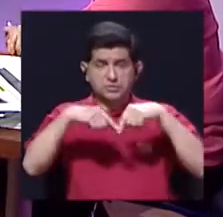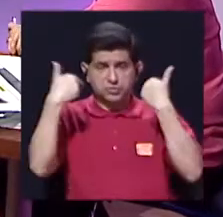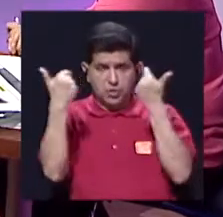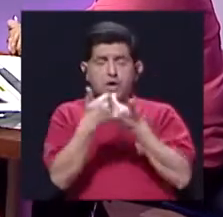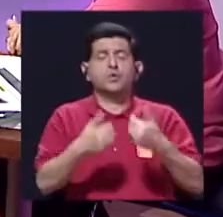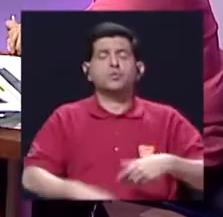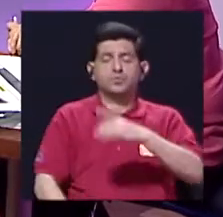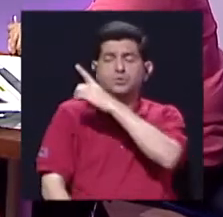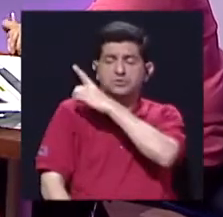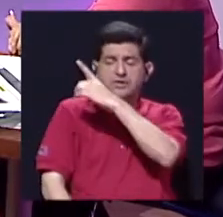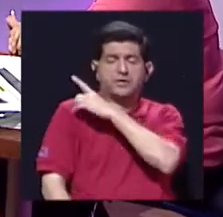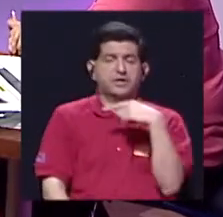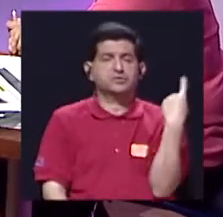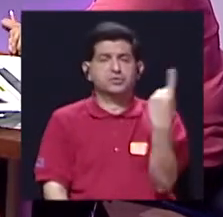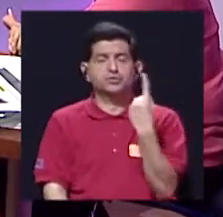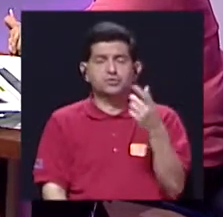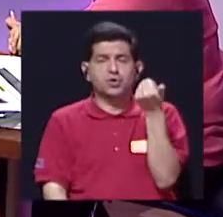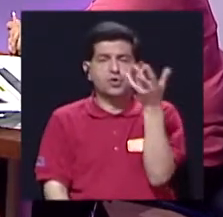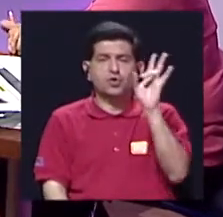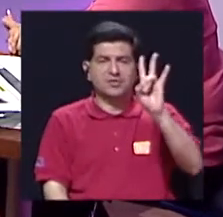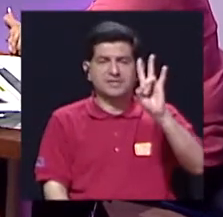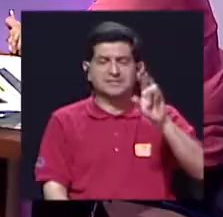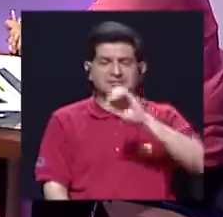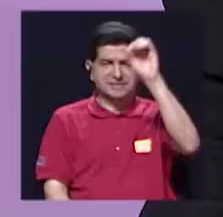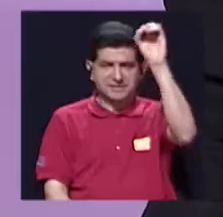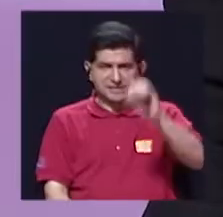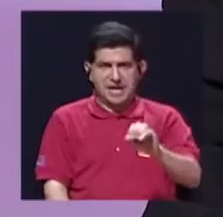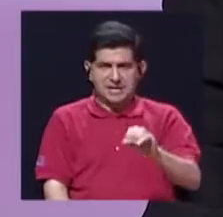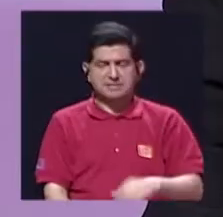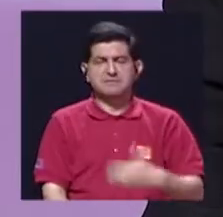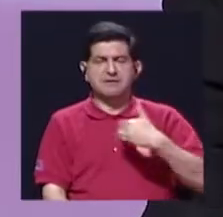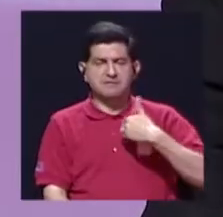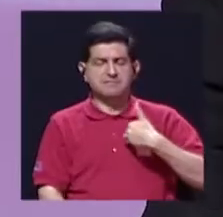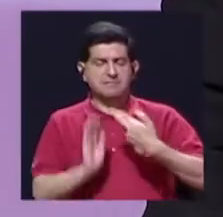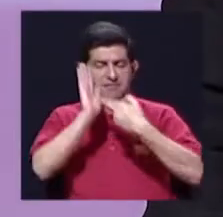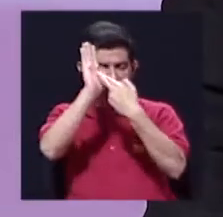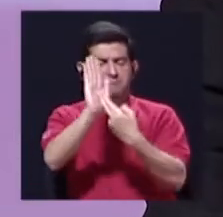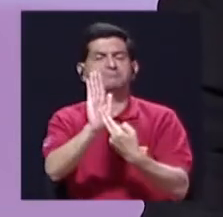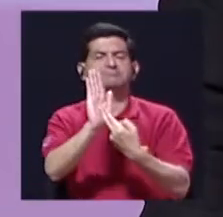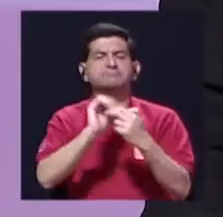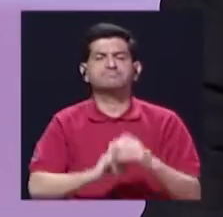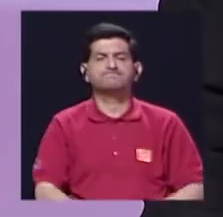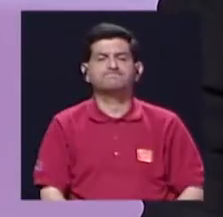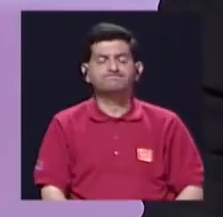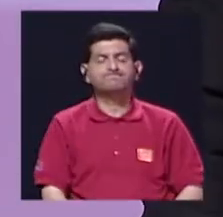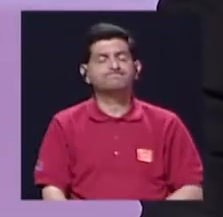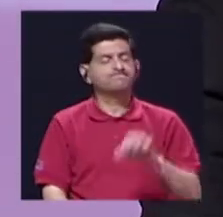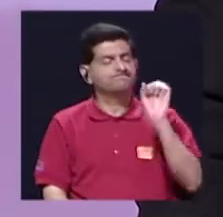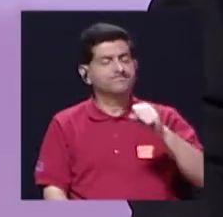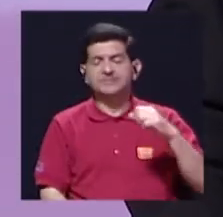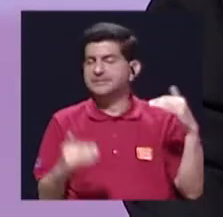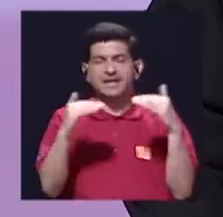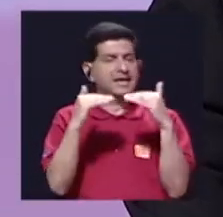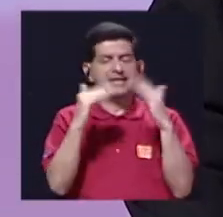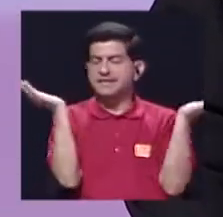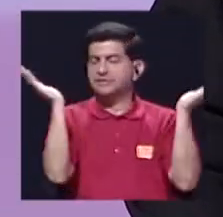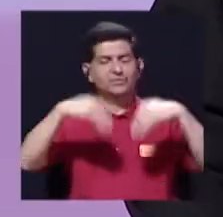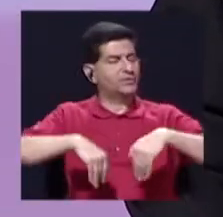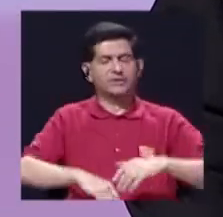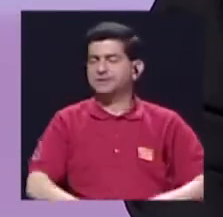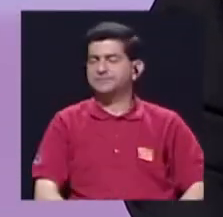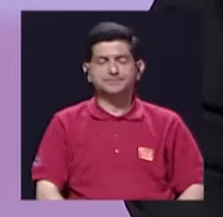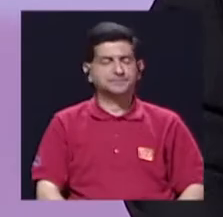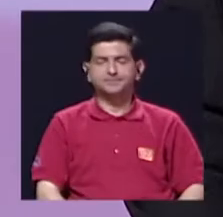En los órganos de dirección, sí, únicamente un 17% está representado. Definitivamente no hay equidad.